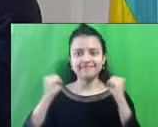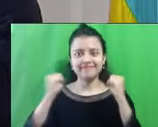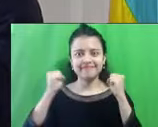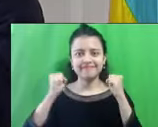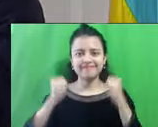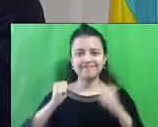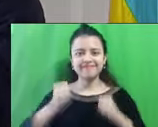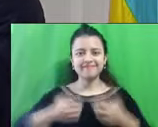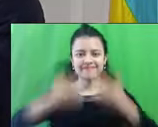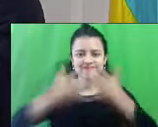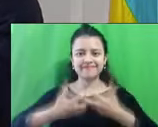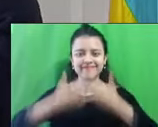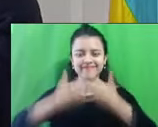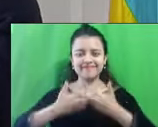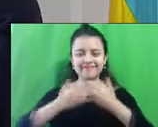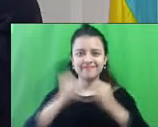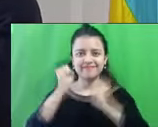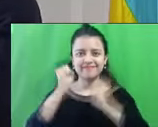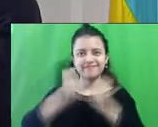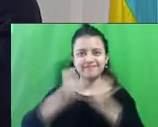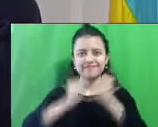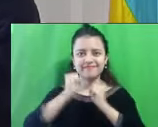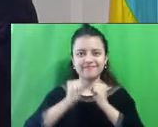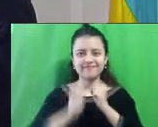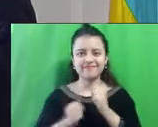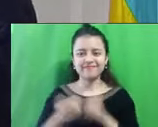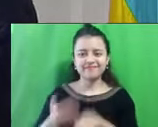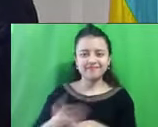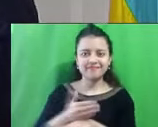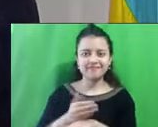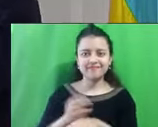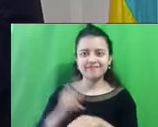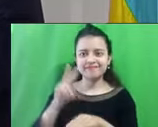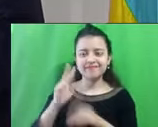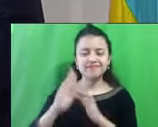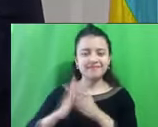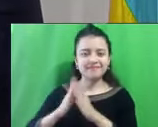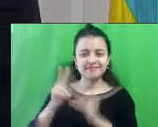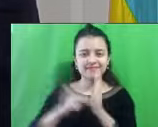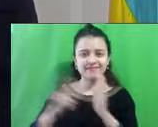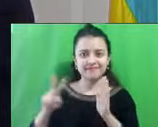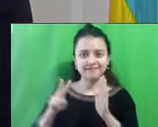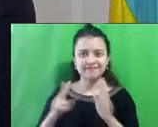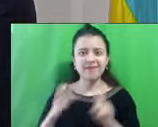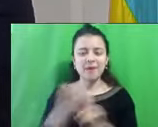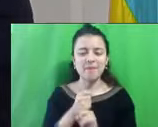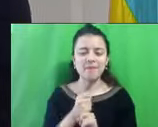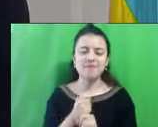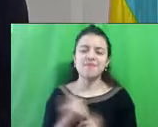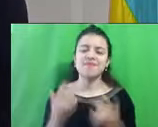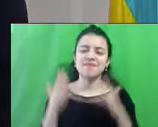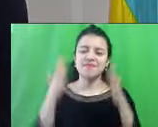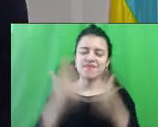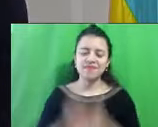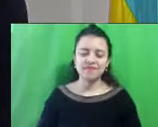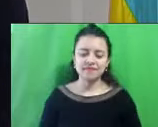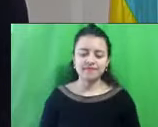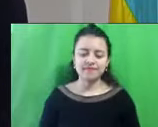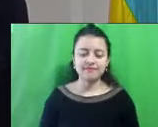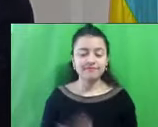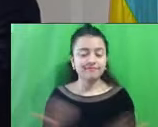al finalizar este año, 2022. Entonces este es también un hecho concreto, una acción concreta,